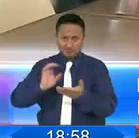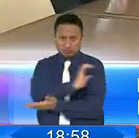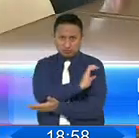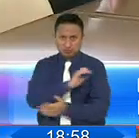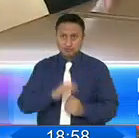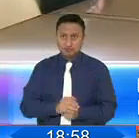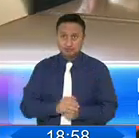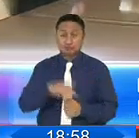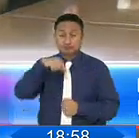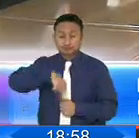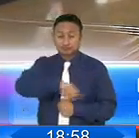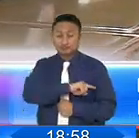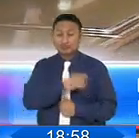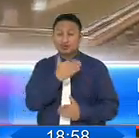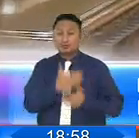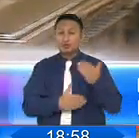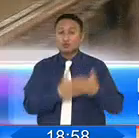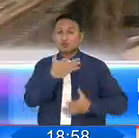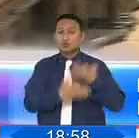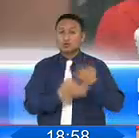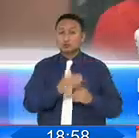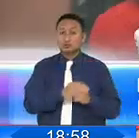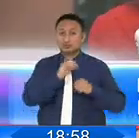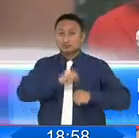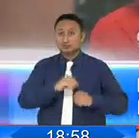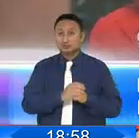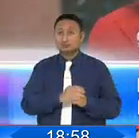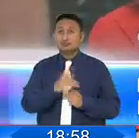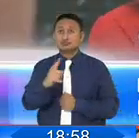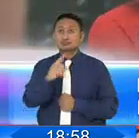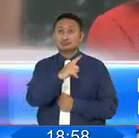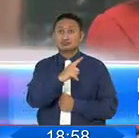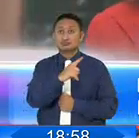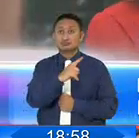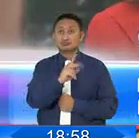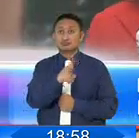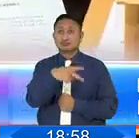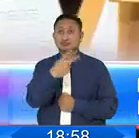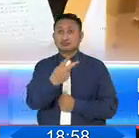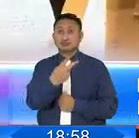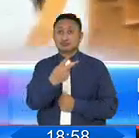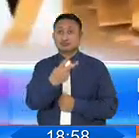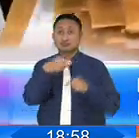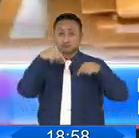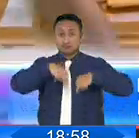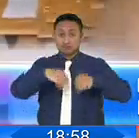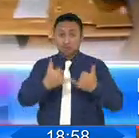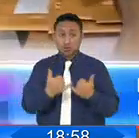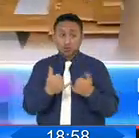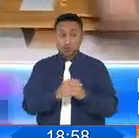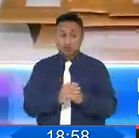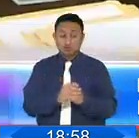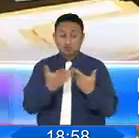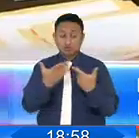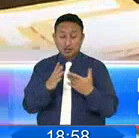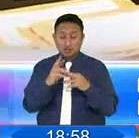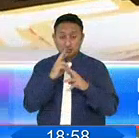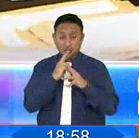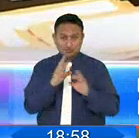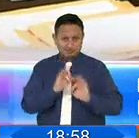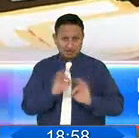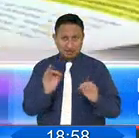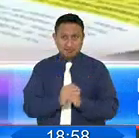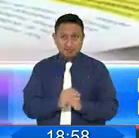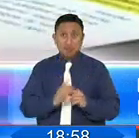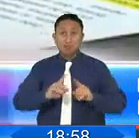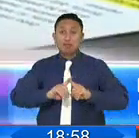mismos presentan procesos judiciales al igual que Karina Arteaga y Virgilio Hernández, a quienes aún no se les ha dado respuesta.